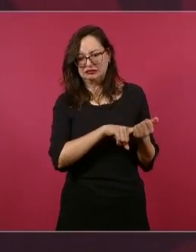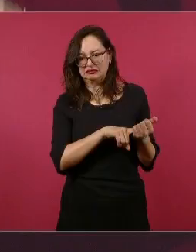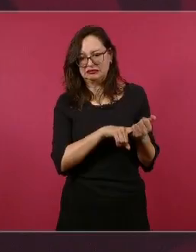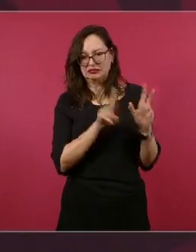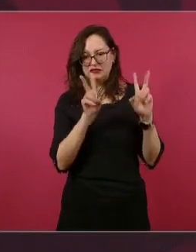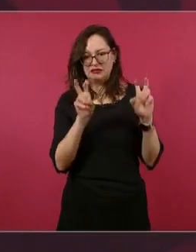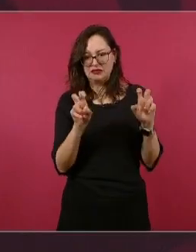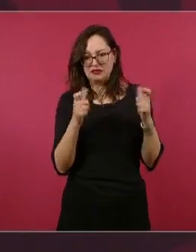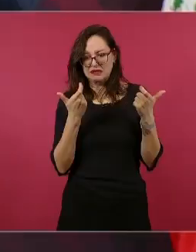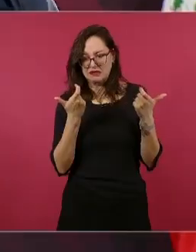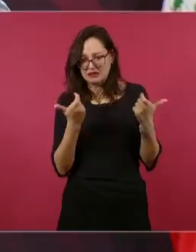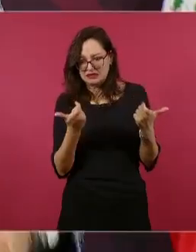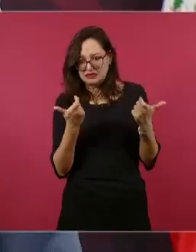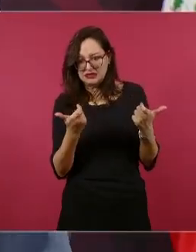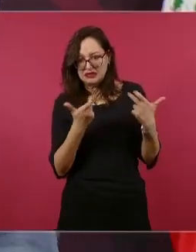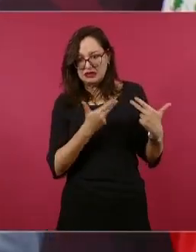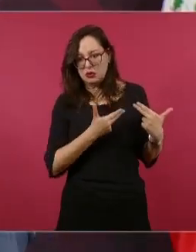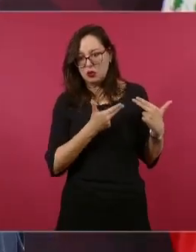de los de arriba